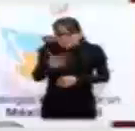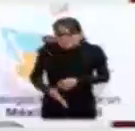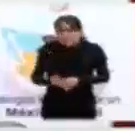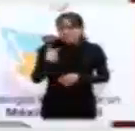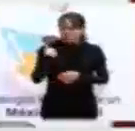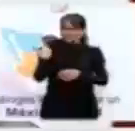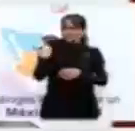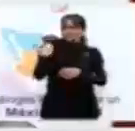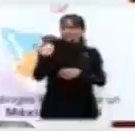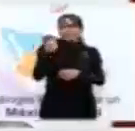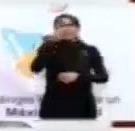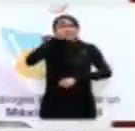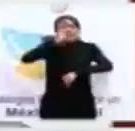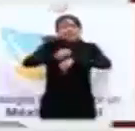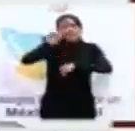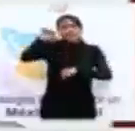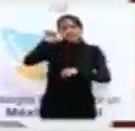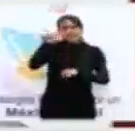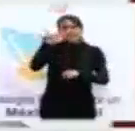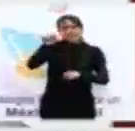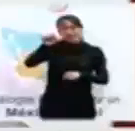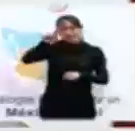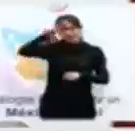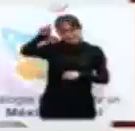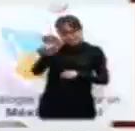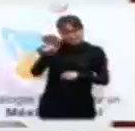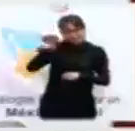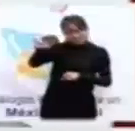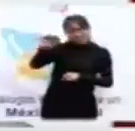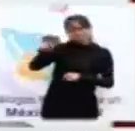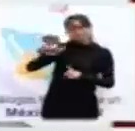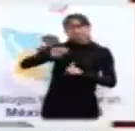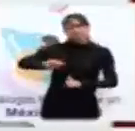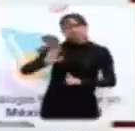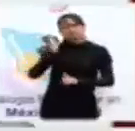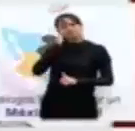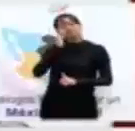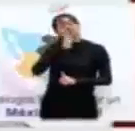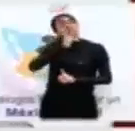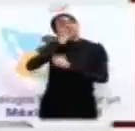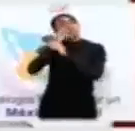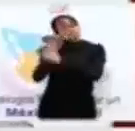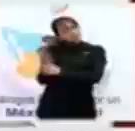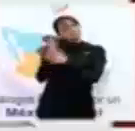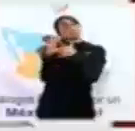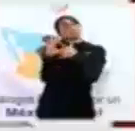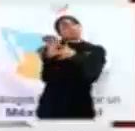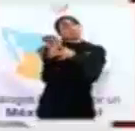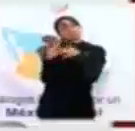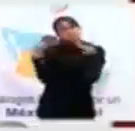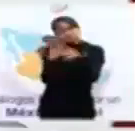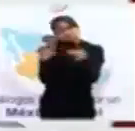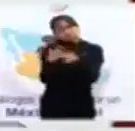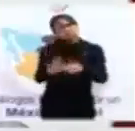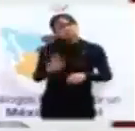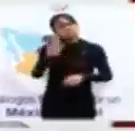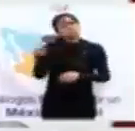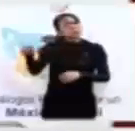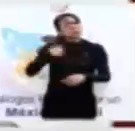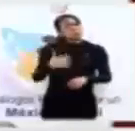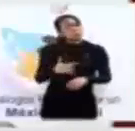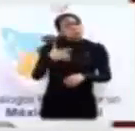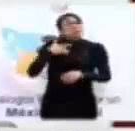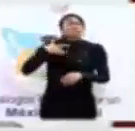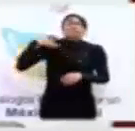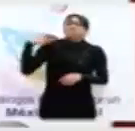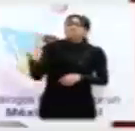del secretario Zagarpa, ha hecho comentarios donde se enorgullece del presupuesto que le